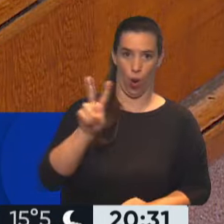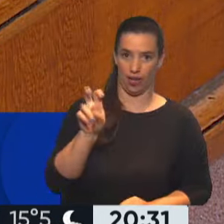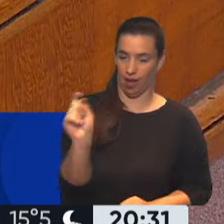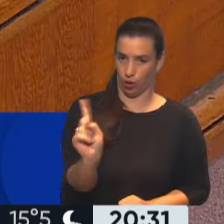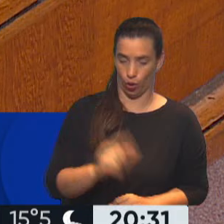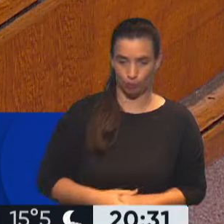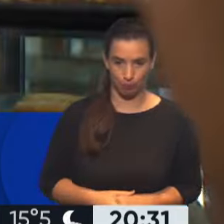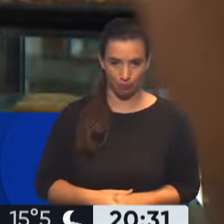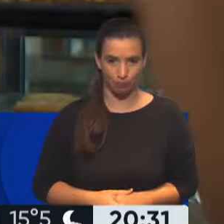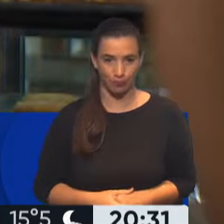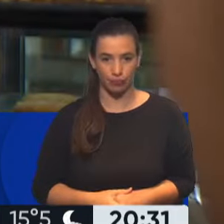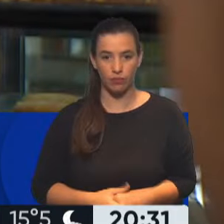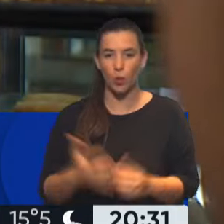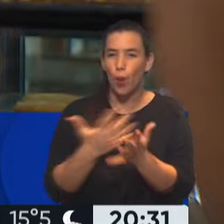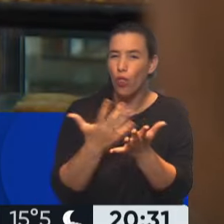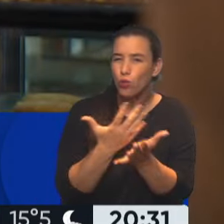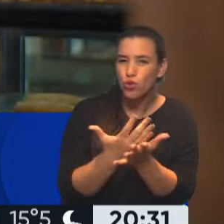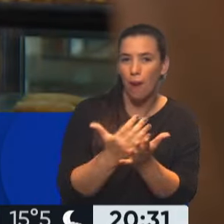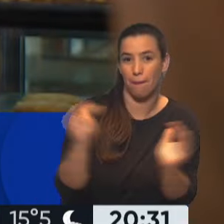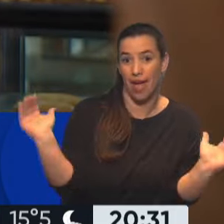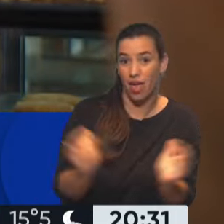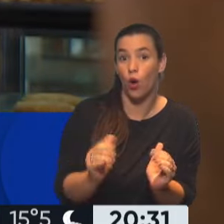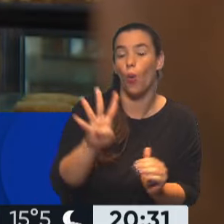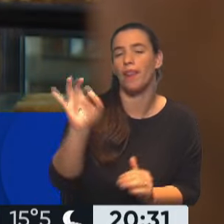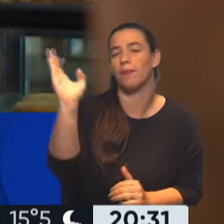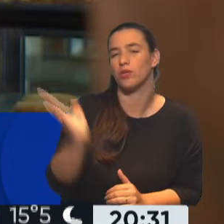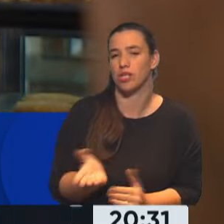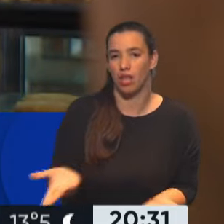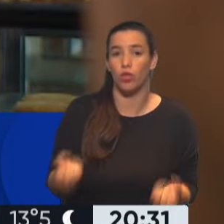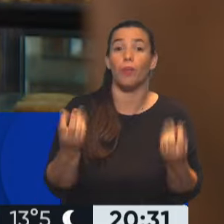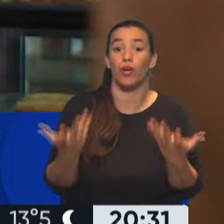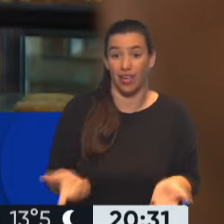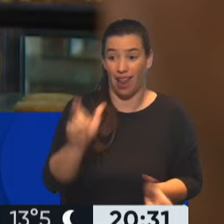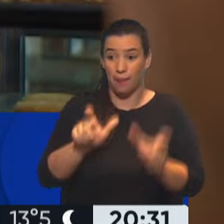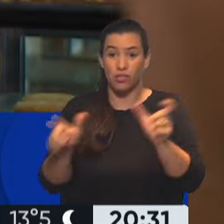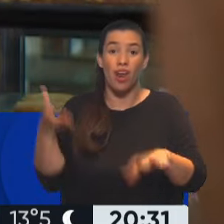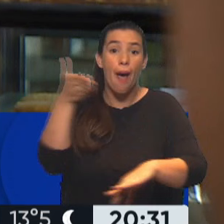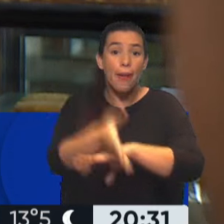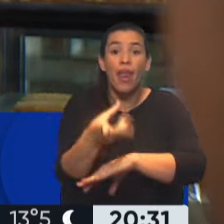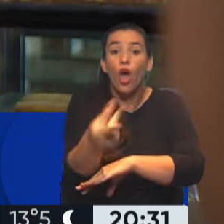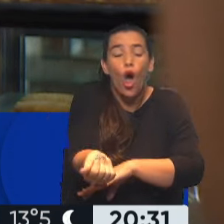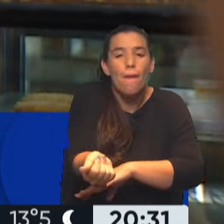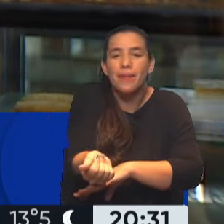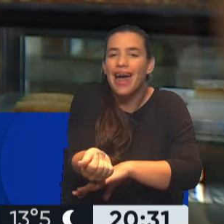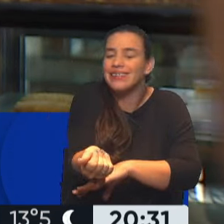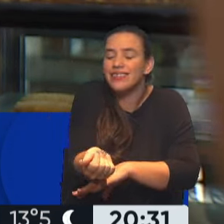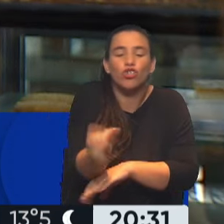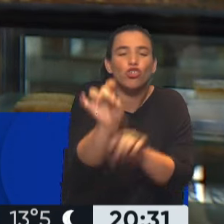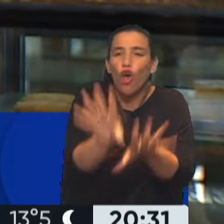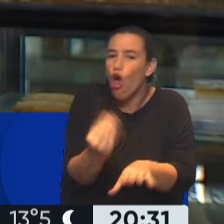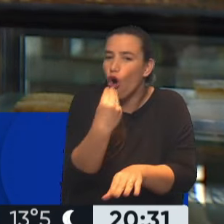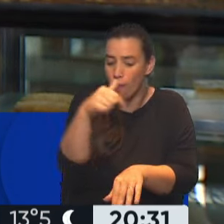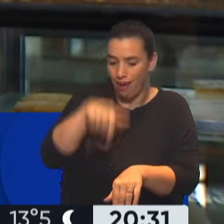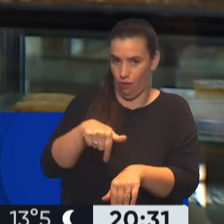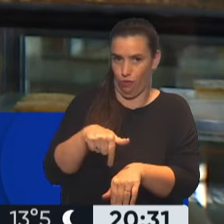bajaste? Hice un 40%, porque la gente viene a comprar especialmente lo que va a comer al mediodía. Si le